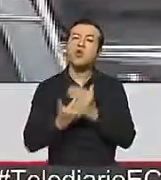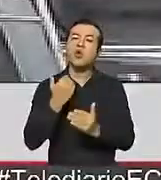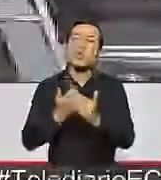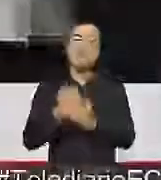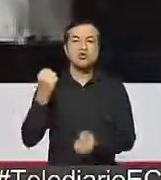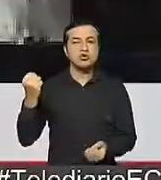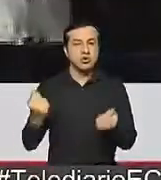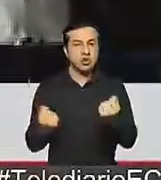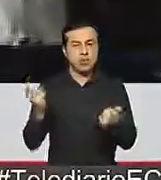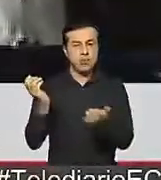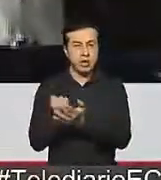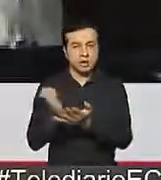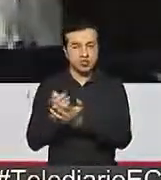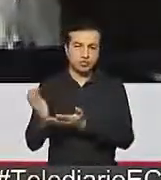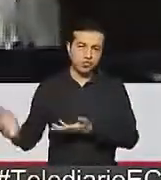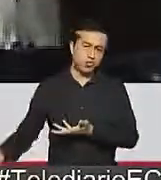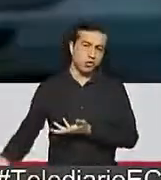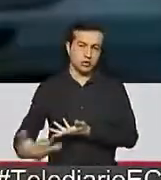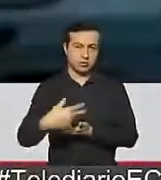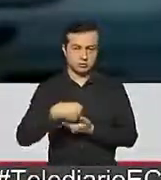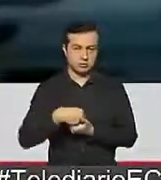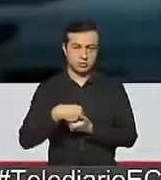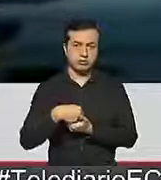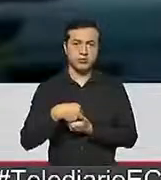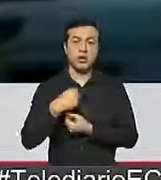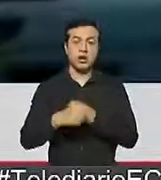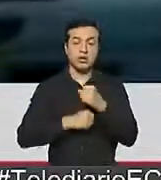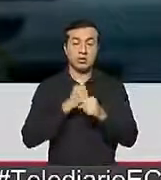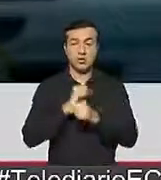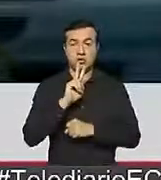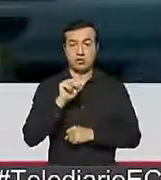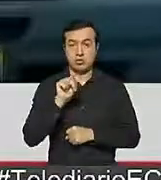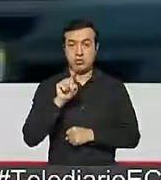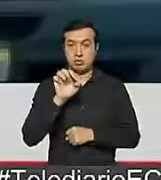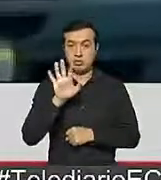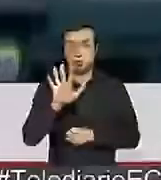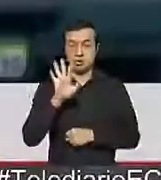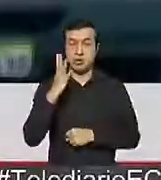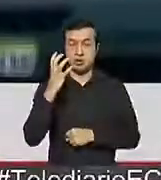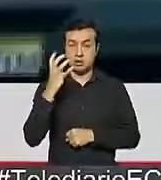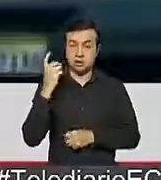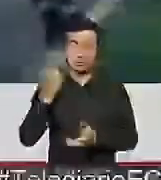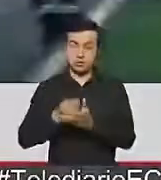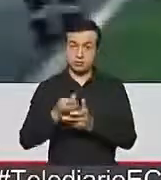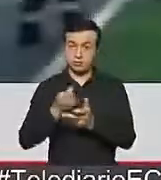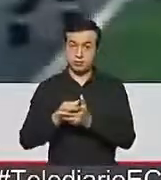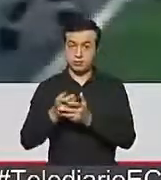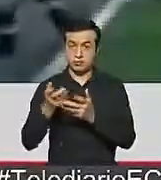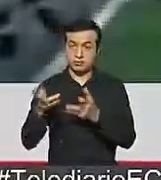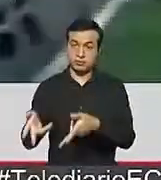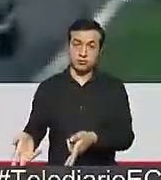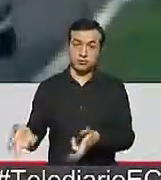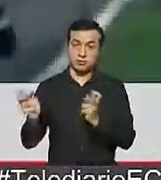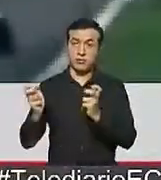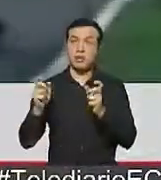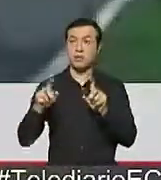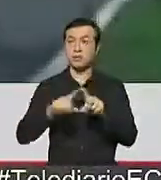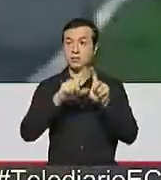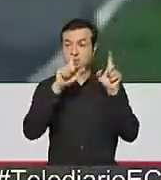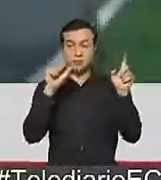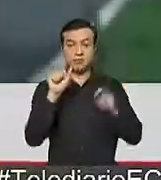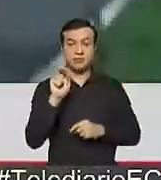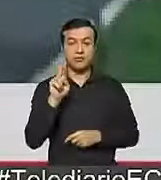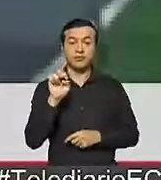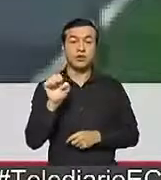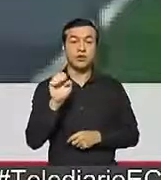de basura de la empresa pública de aseo Emaseo. En 2015, Quito adquirió 14 recolectores de carga lateral a la empresa Autec a